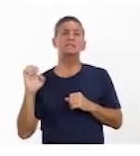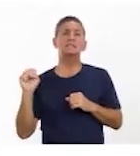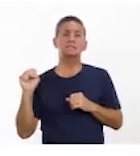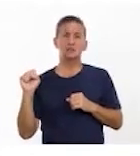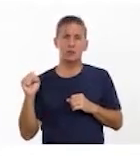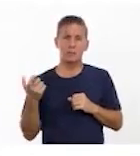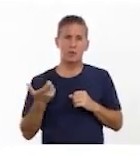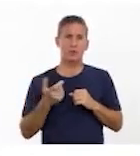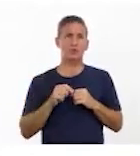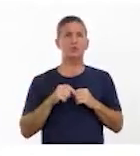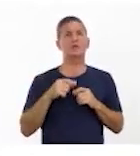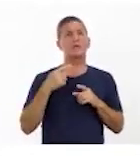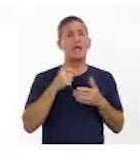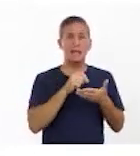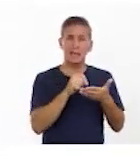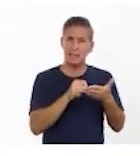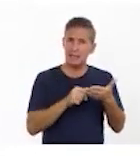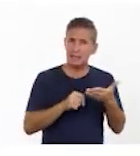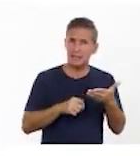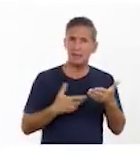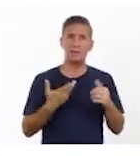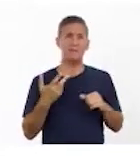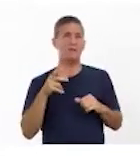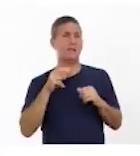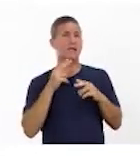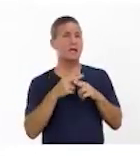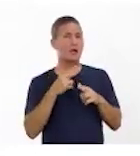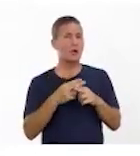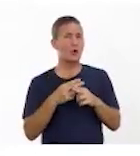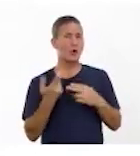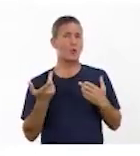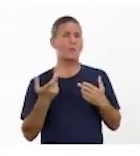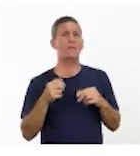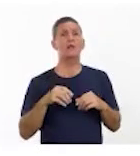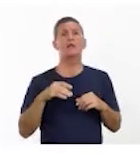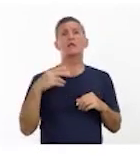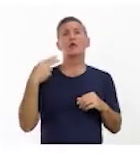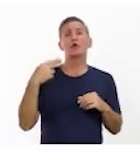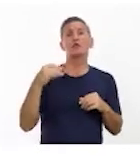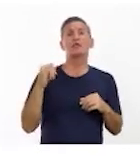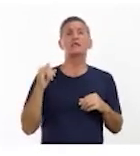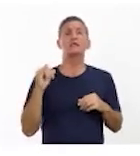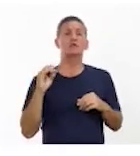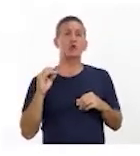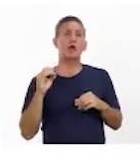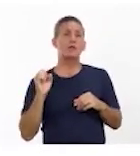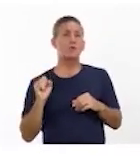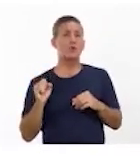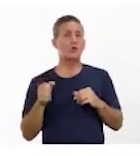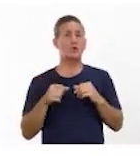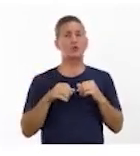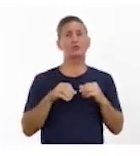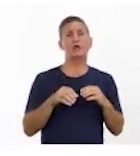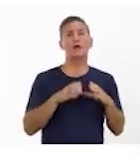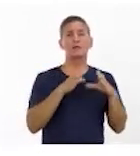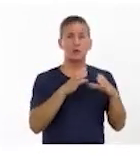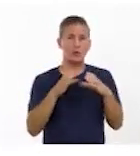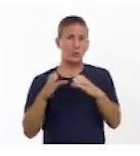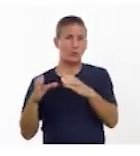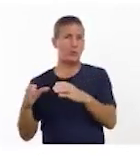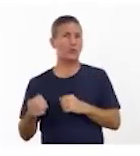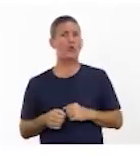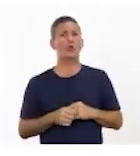el nombre de los hidrocarburos y los alcoholes monohidroxilados, así como la de sus